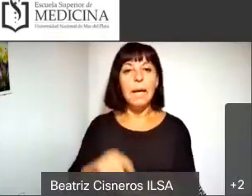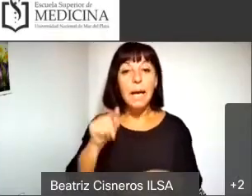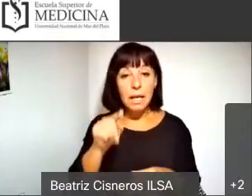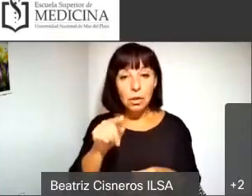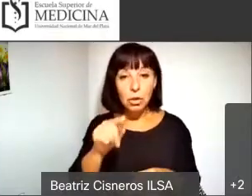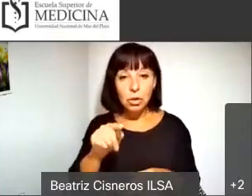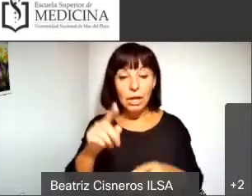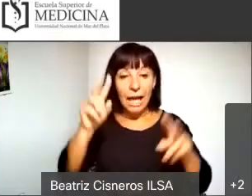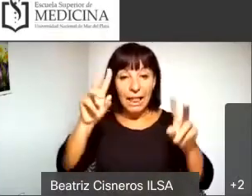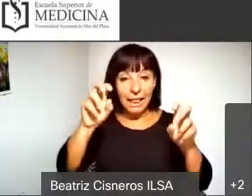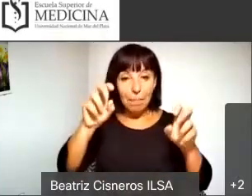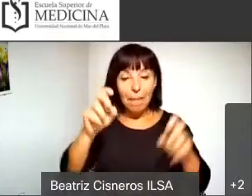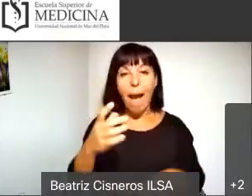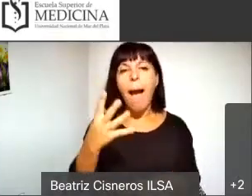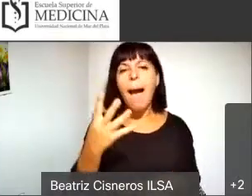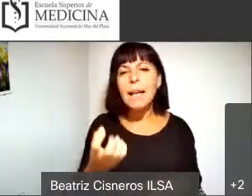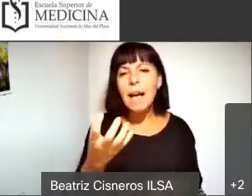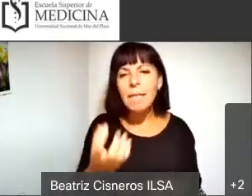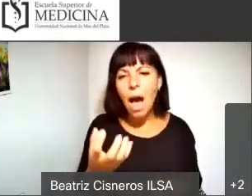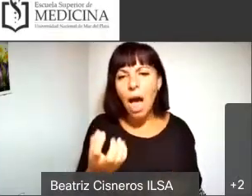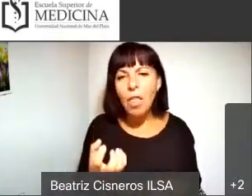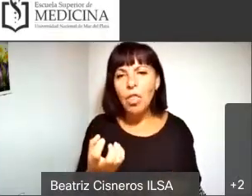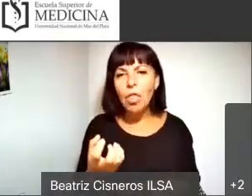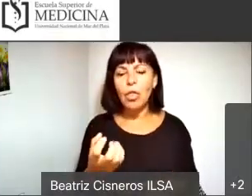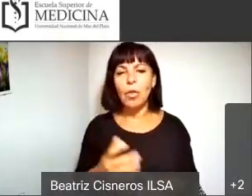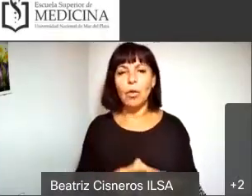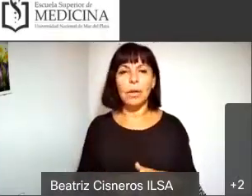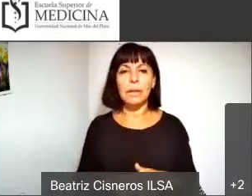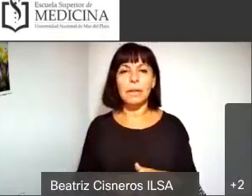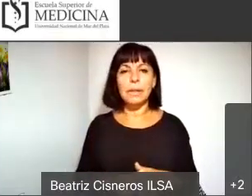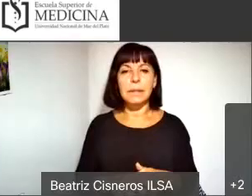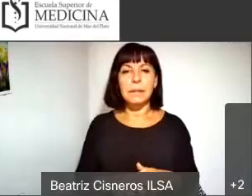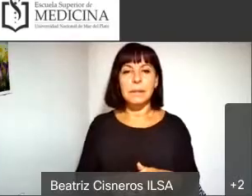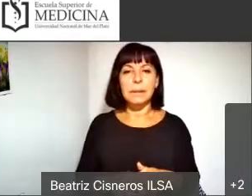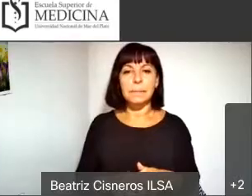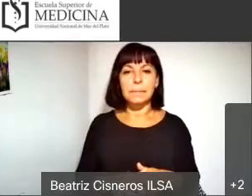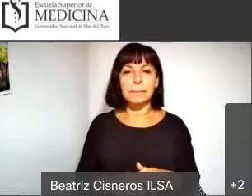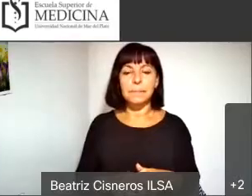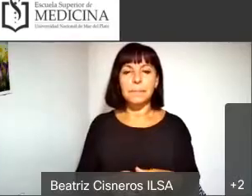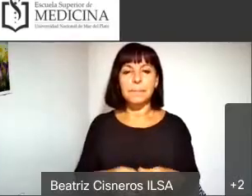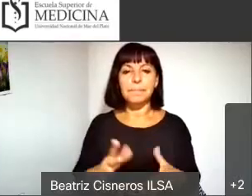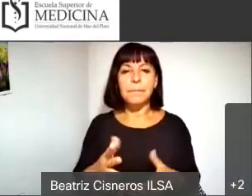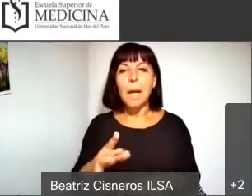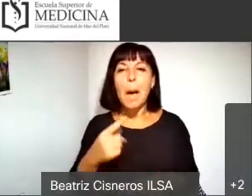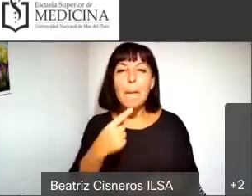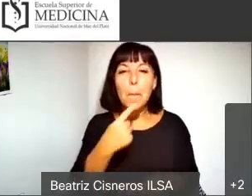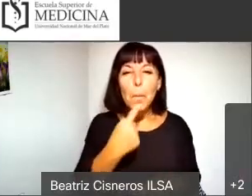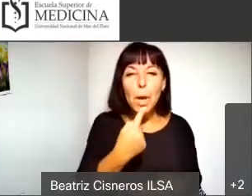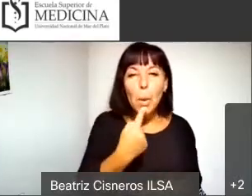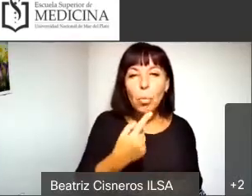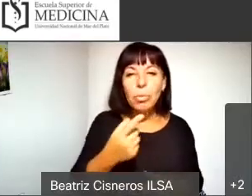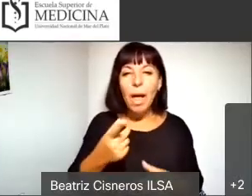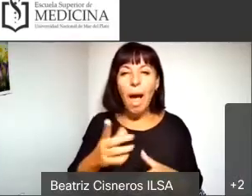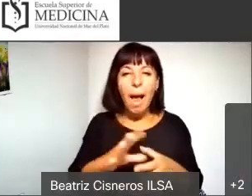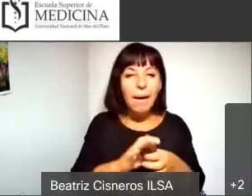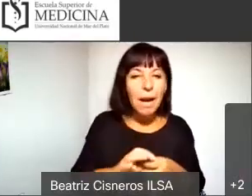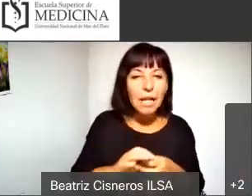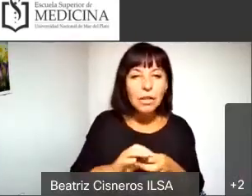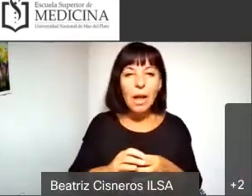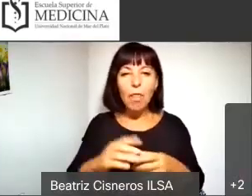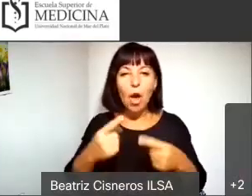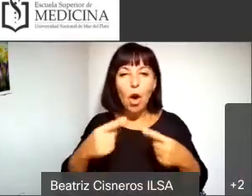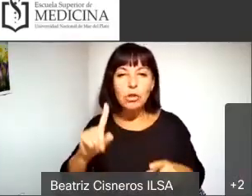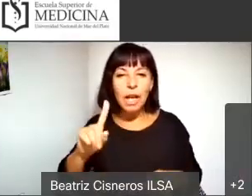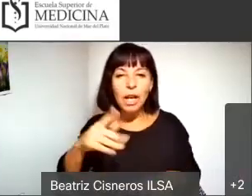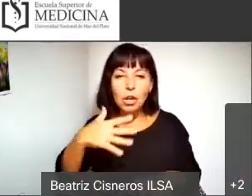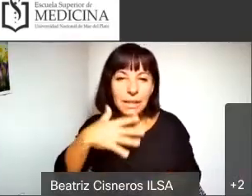va a ser grabado, así que tratemos de hacer preguntas que tengan que ver con cosas que no se hayan entendido, no